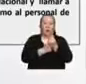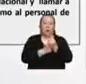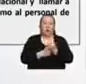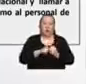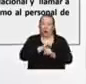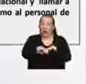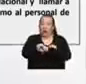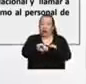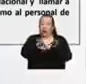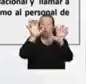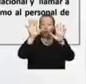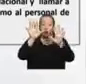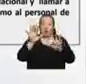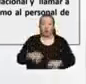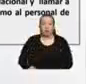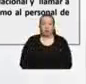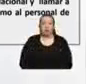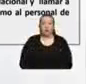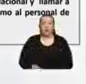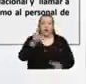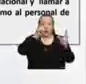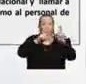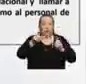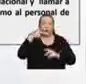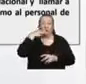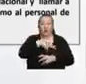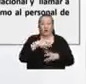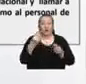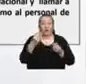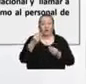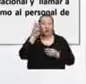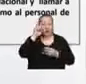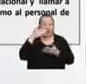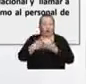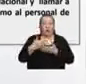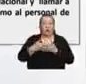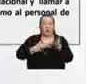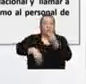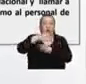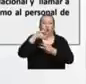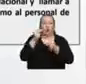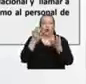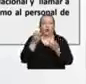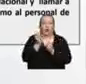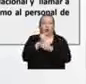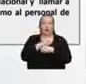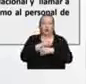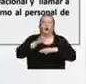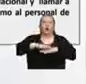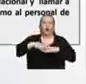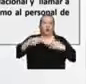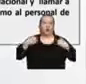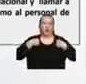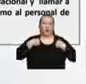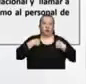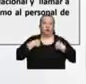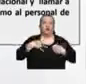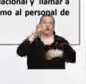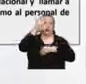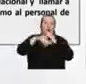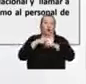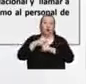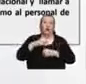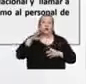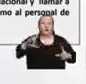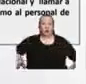pero los mediocres siempre van a buscar justificativos para no hacer y por supuesto la culpa es nuestra de hace cinco años si se encuentra que demoren no me dicen